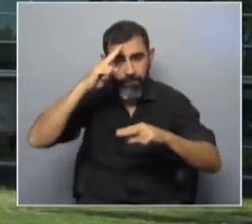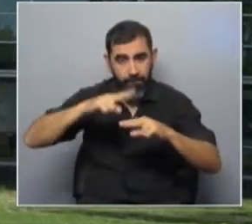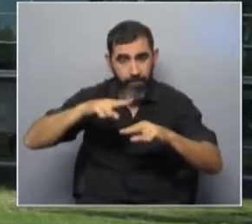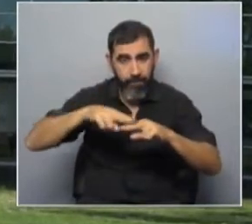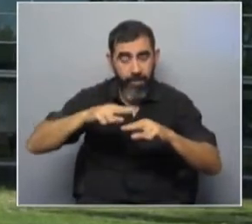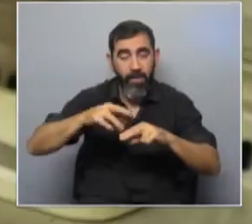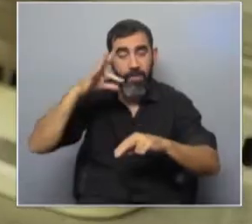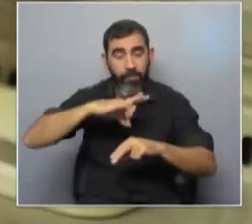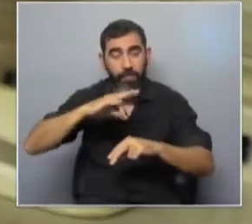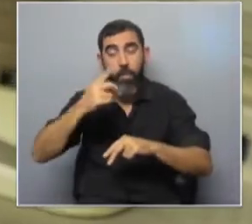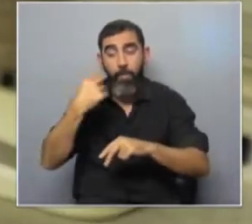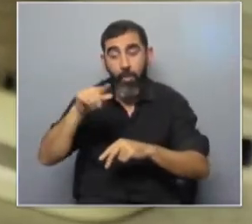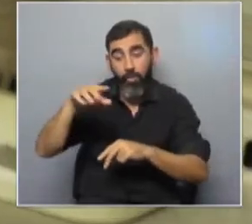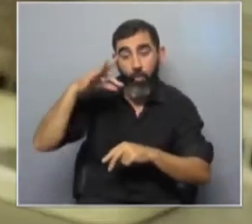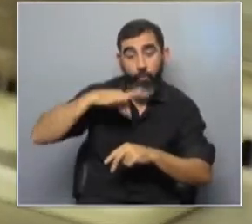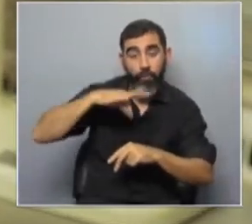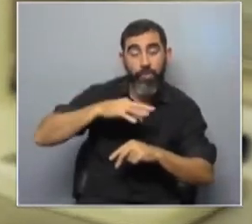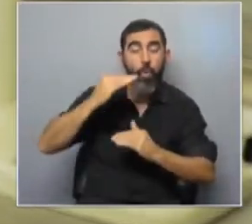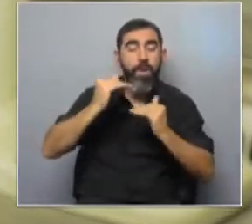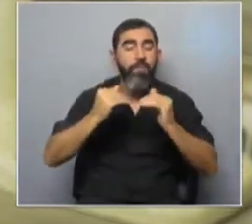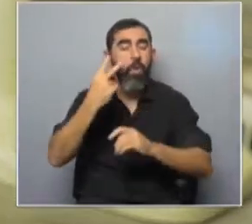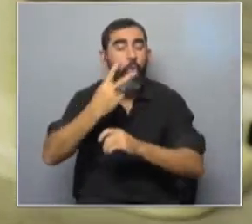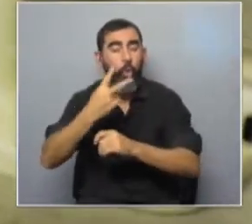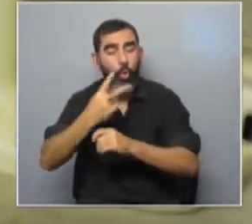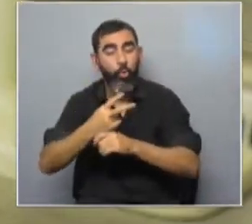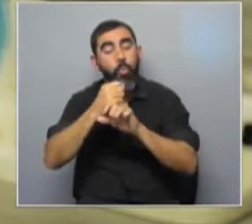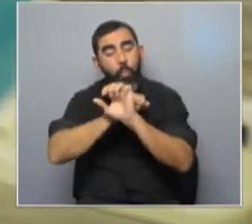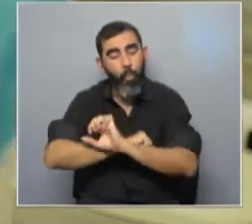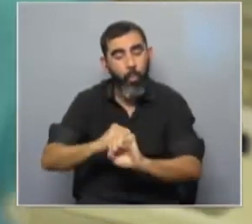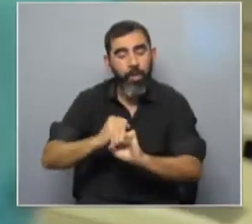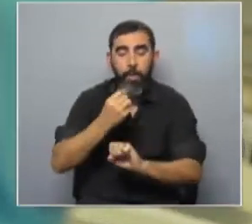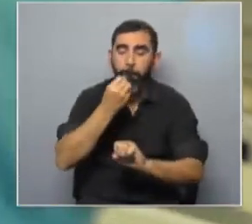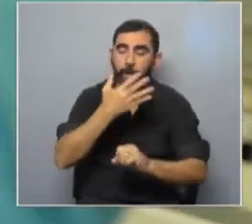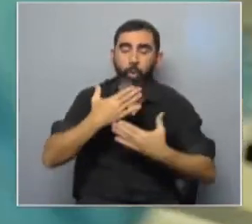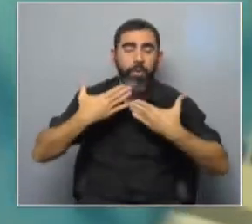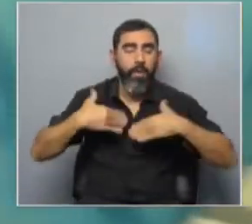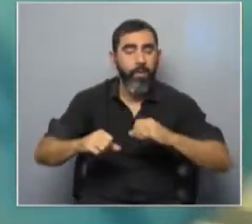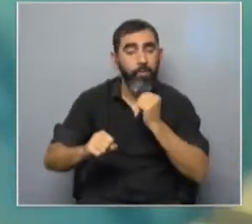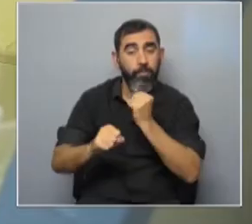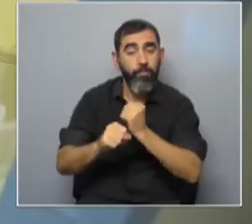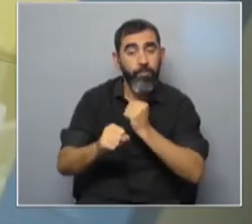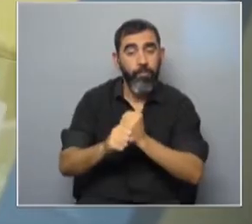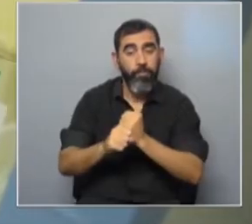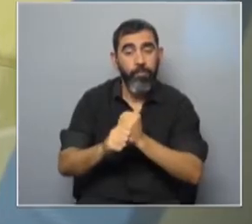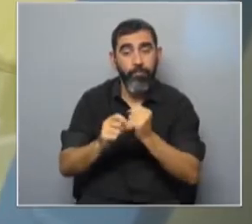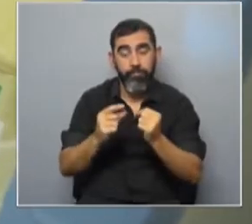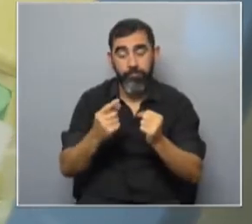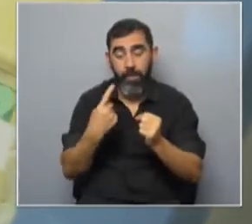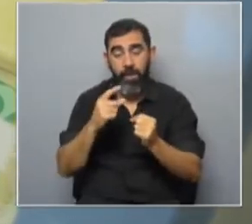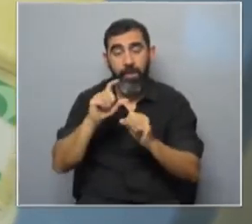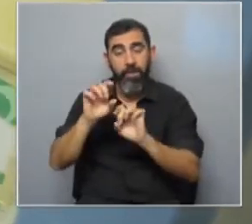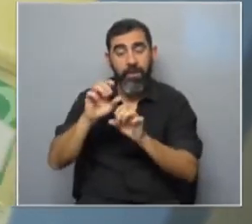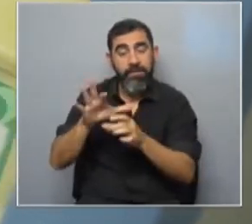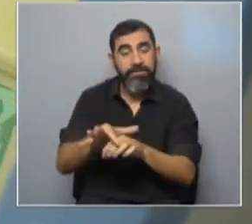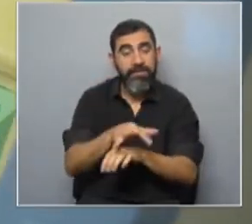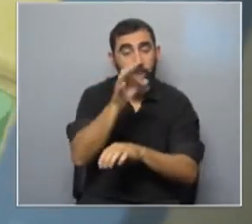con los enterovirus, si bien la mayoría de ellos son de nivel 2, nos permite trabajar con mayor tranquilidad al momento, por ejemplo, de aislarlos en cultivo de